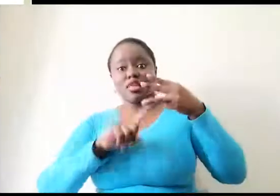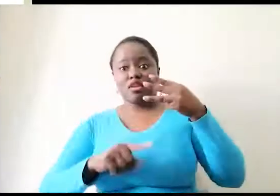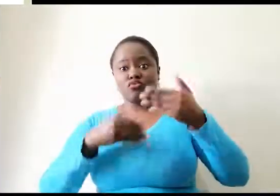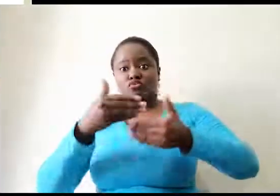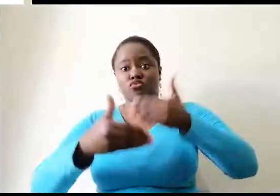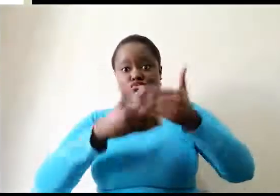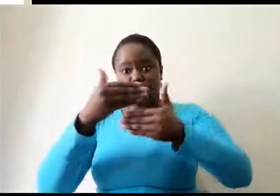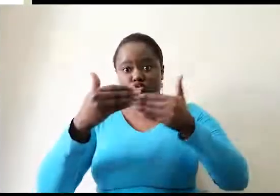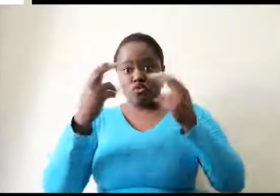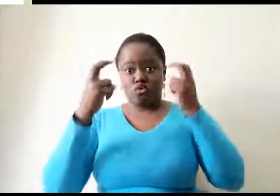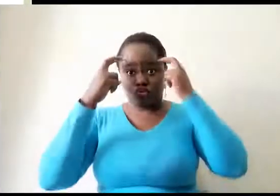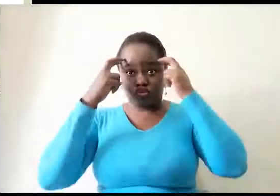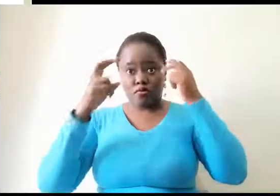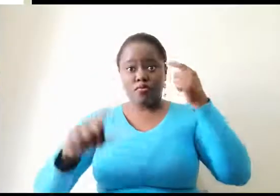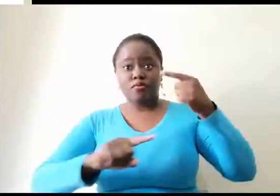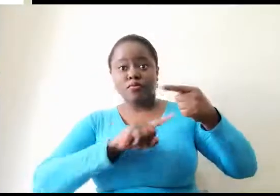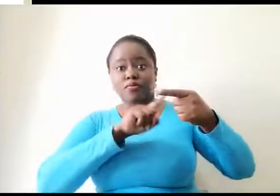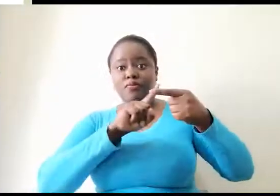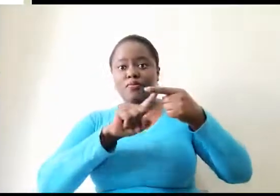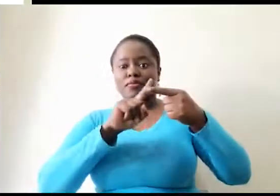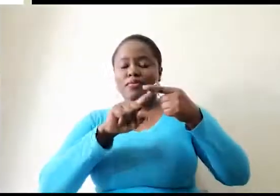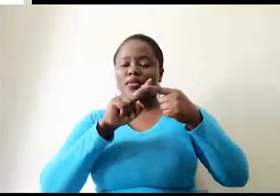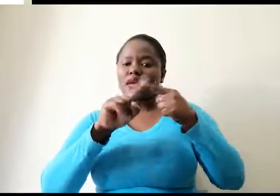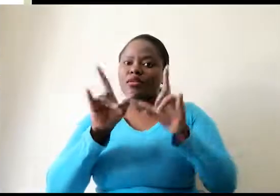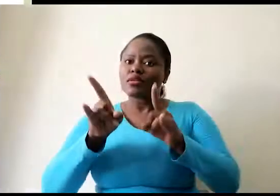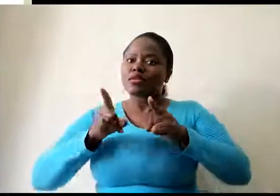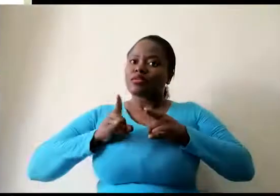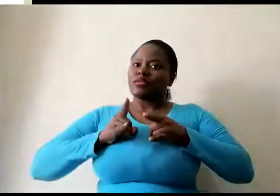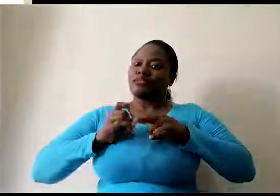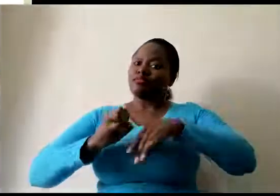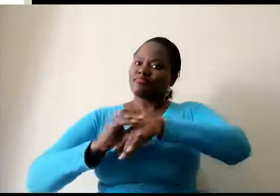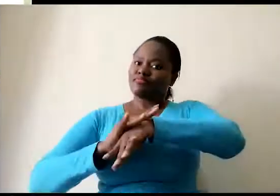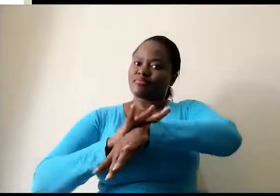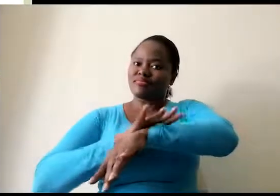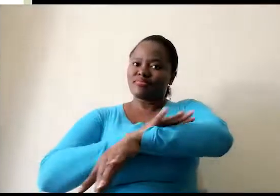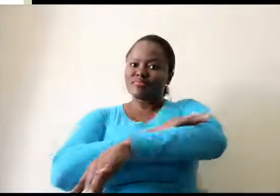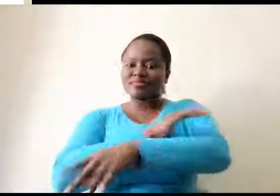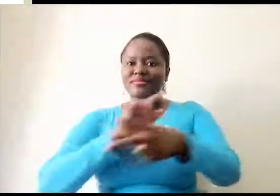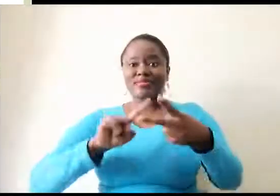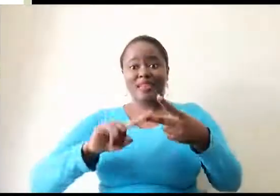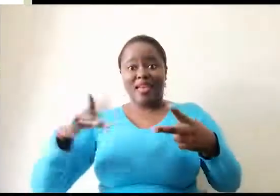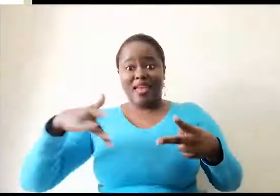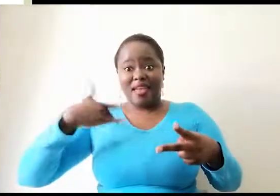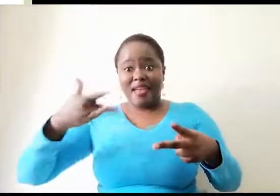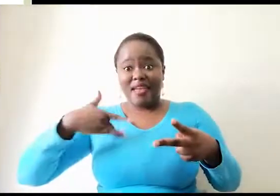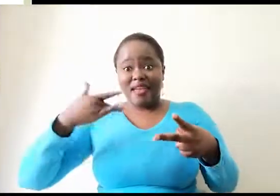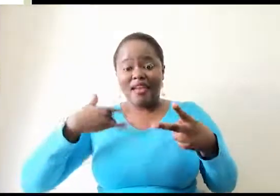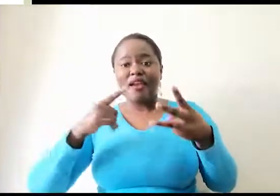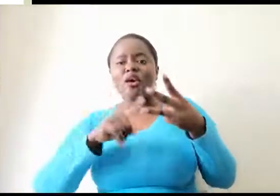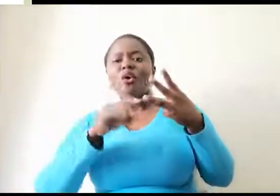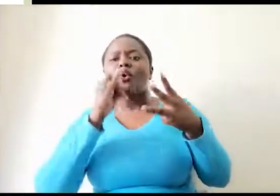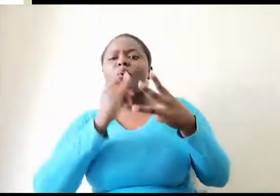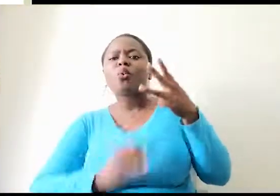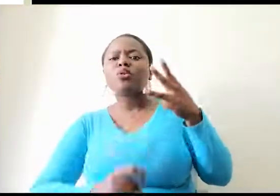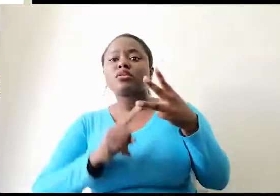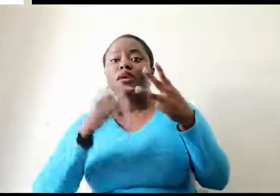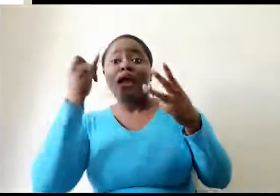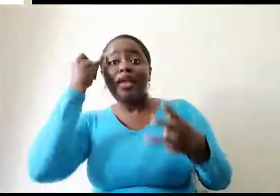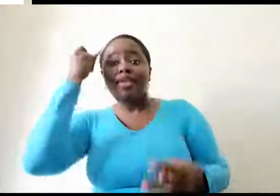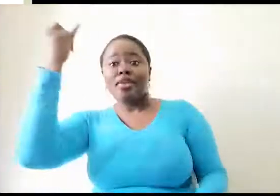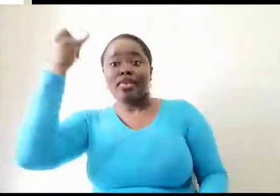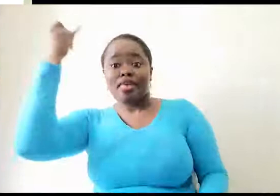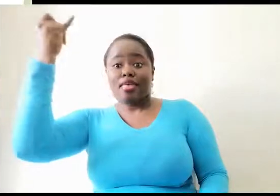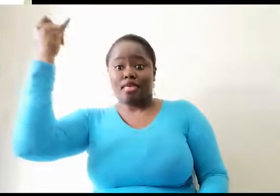procesos del conocimiento. Número 1, las sensaciones. Número 2, las emociones. Y por último,